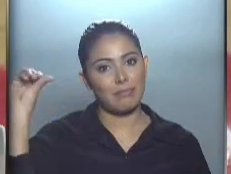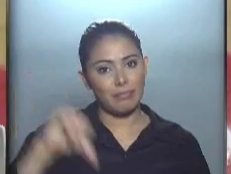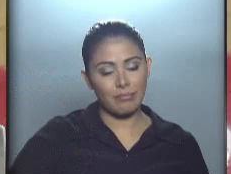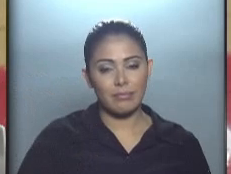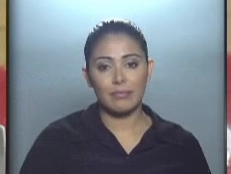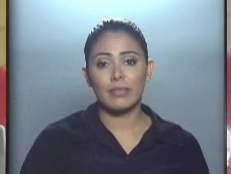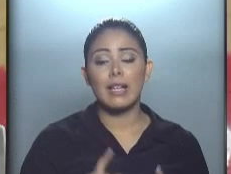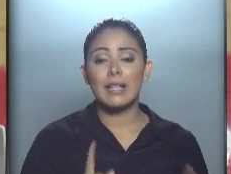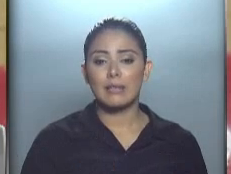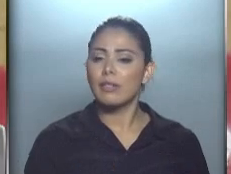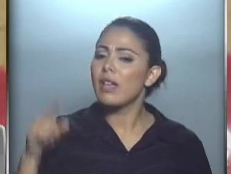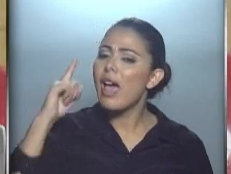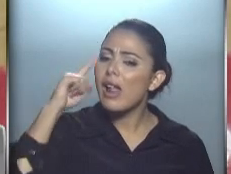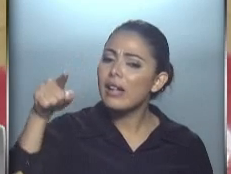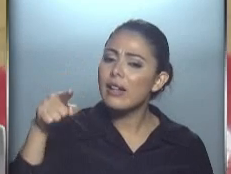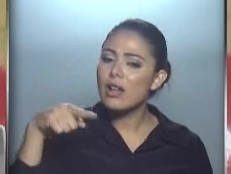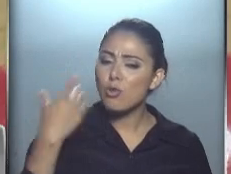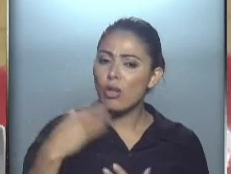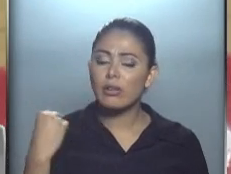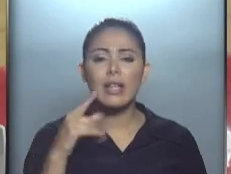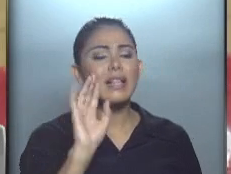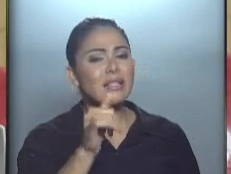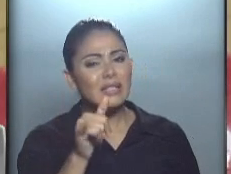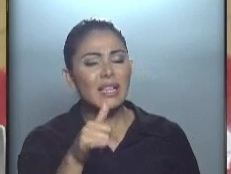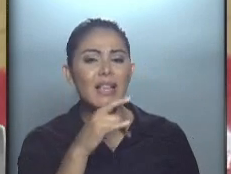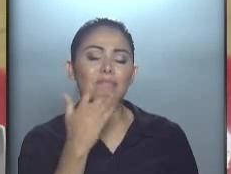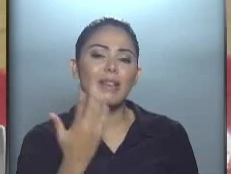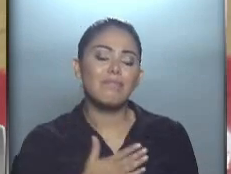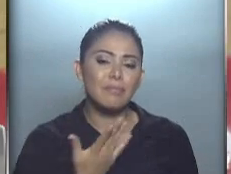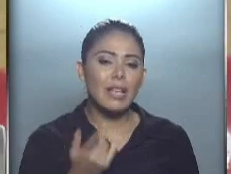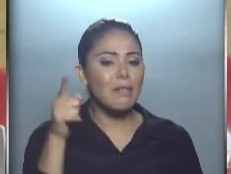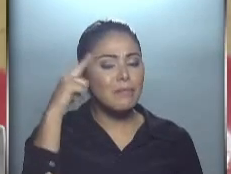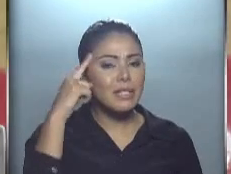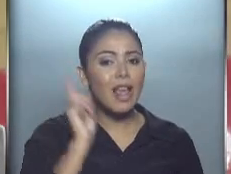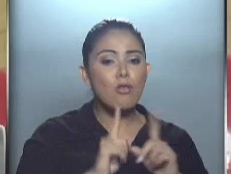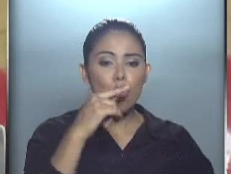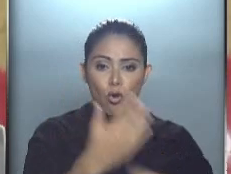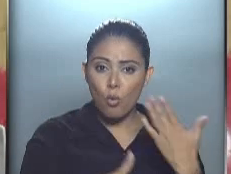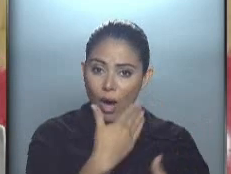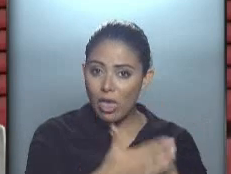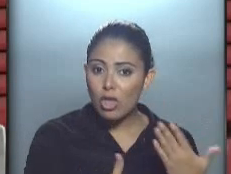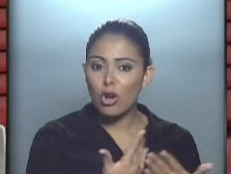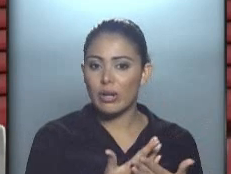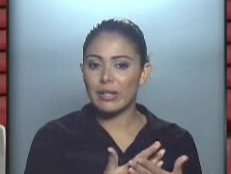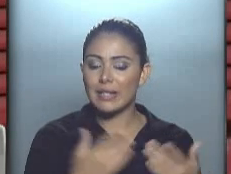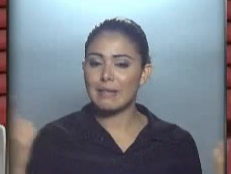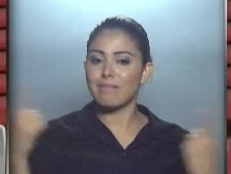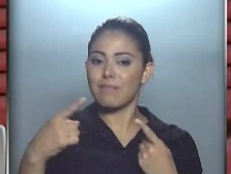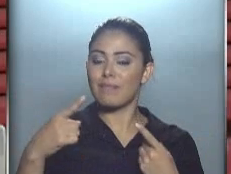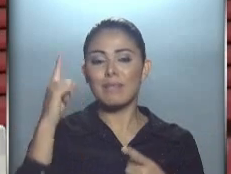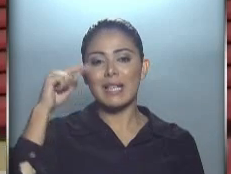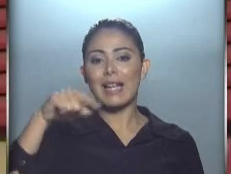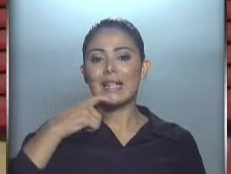pesa sobre él. Él cree que hay jugadores que van para atrás. El descenso directo. Sí, yo creo que cree que hay jugadores que no están de acuerdo con que él continúe